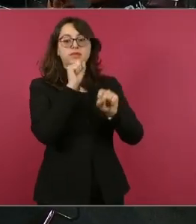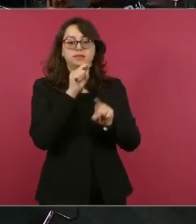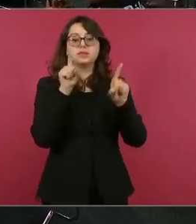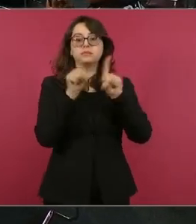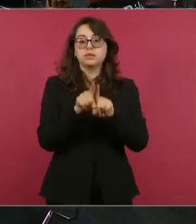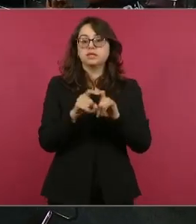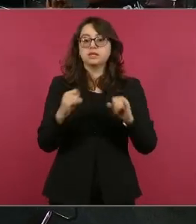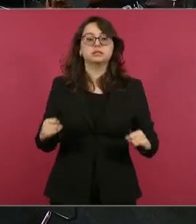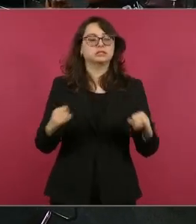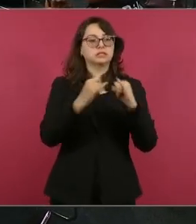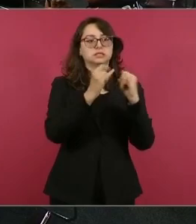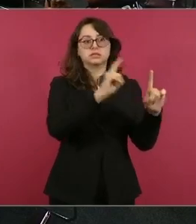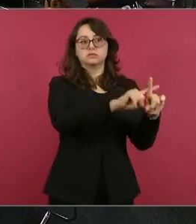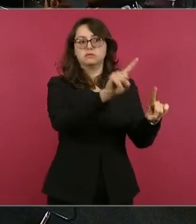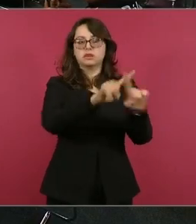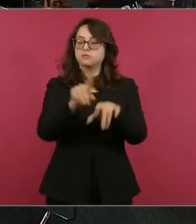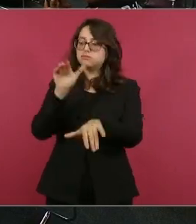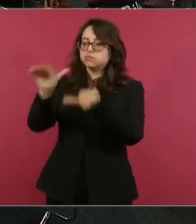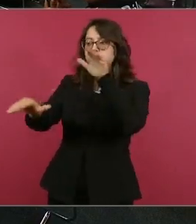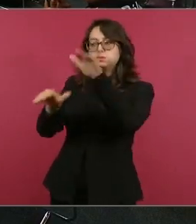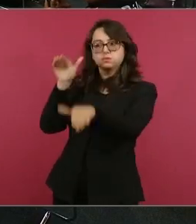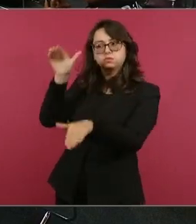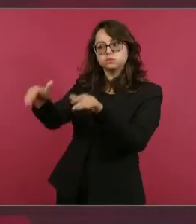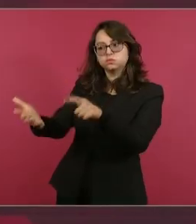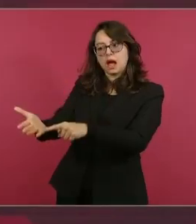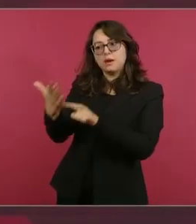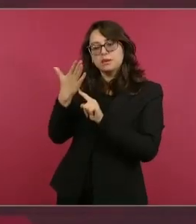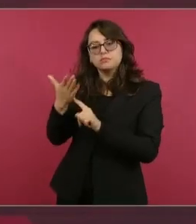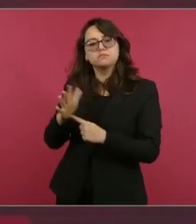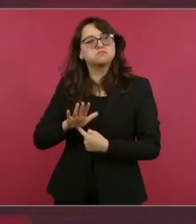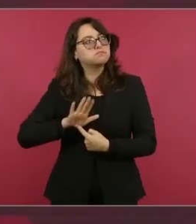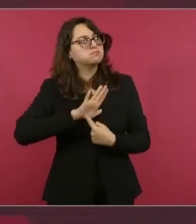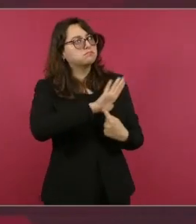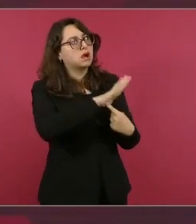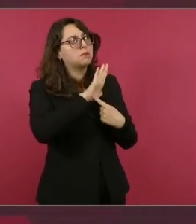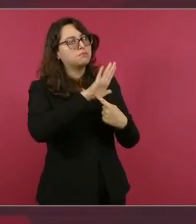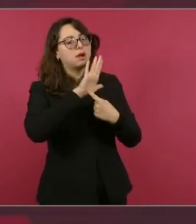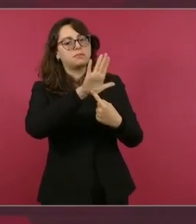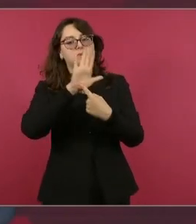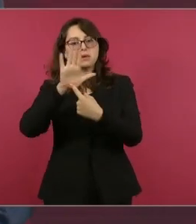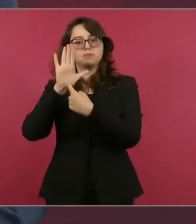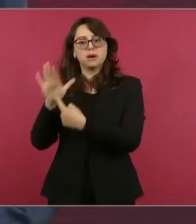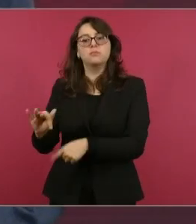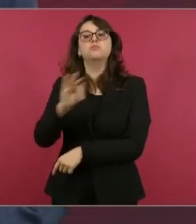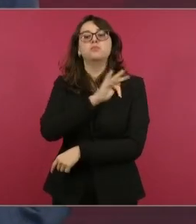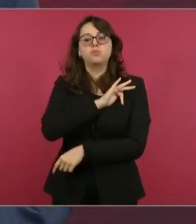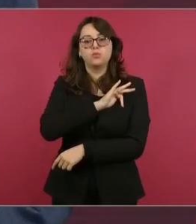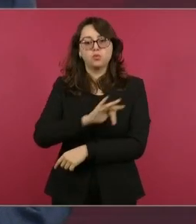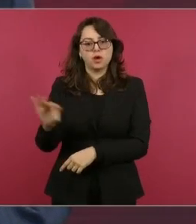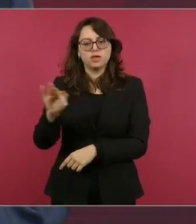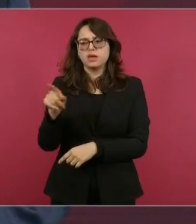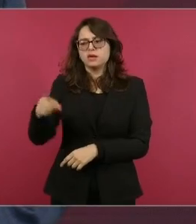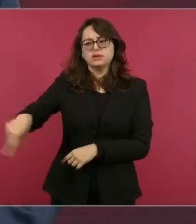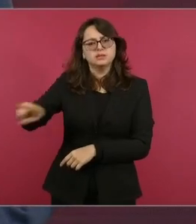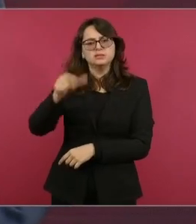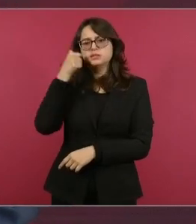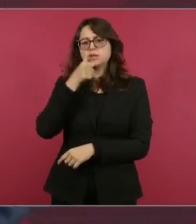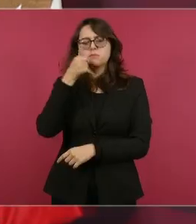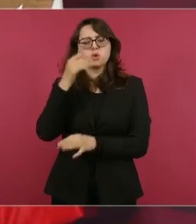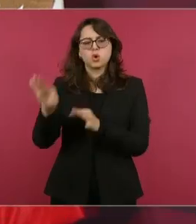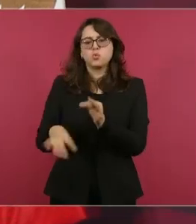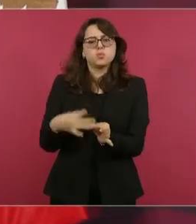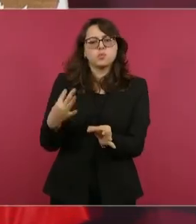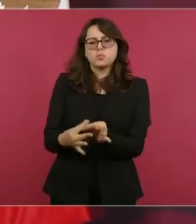Lo hacen, ¿sí? Y cumplen con todas las recomendaciones en el caso del